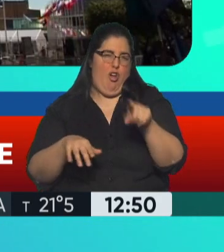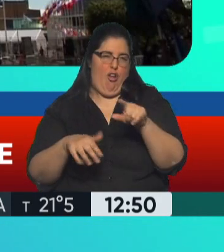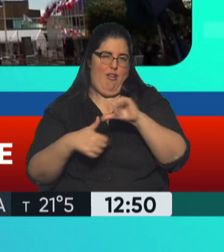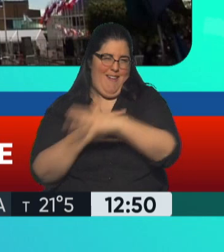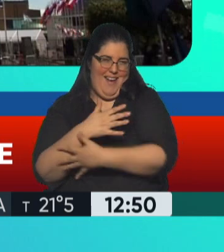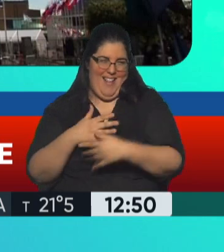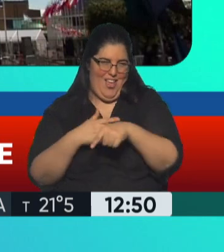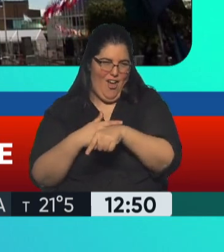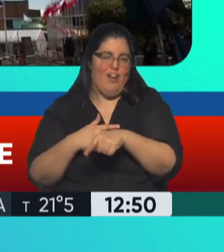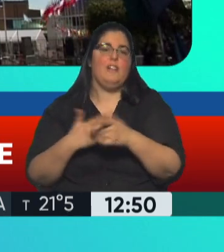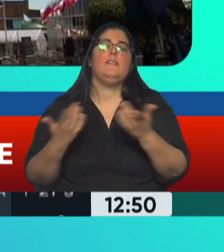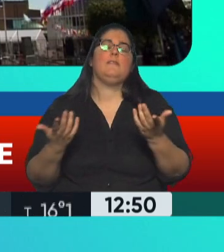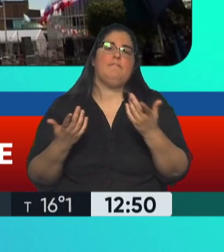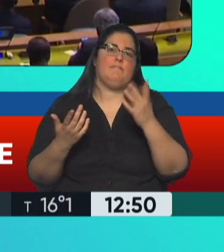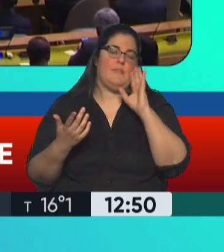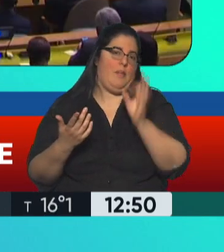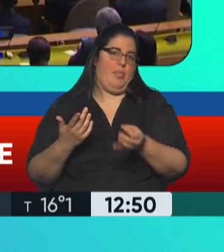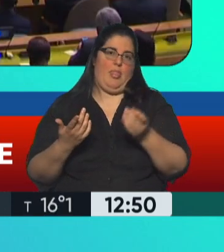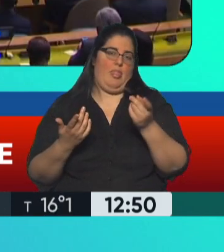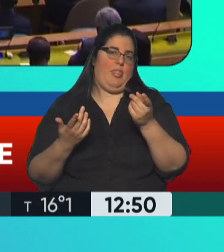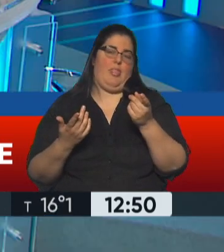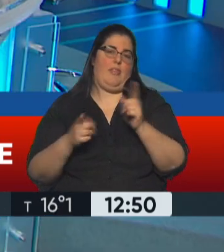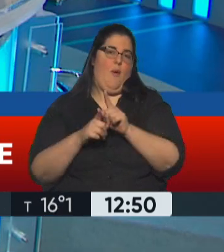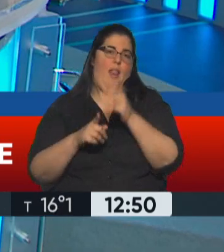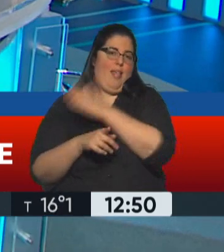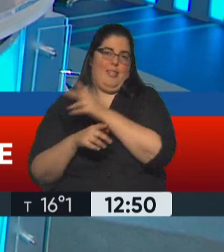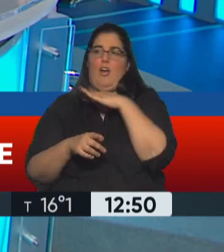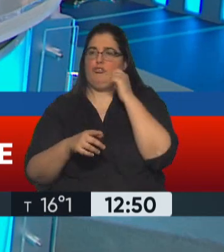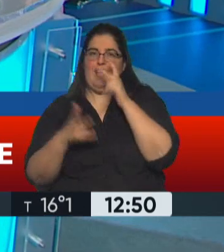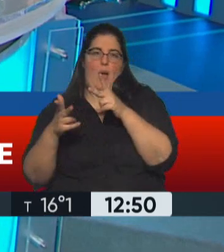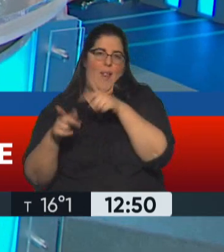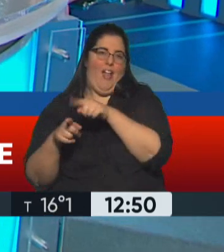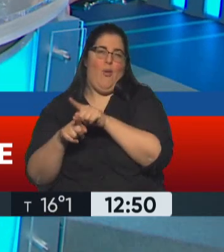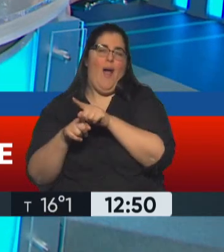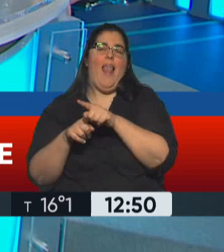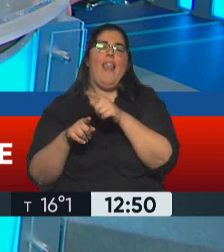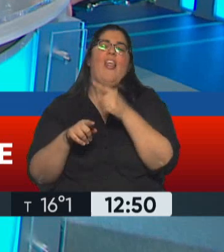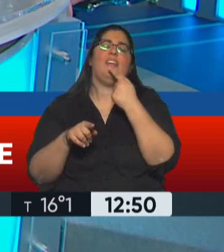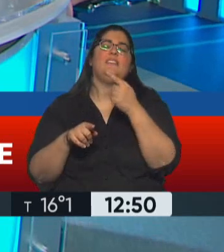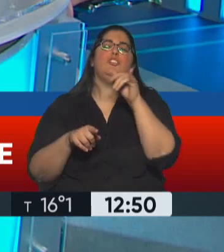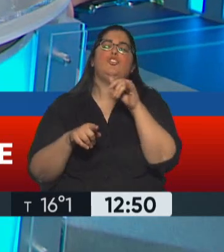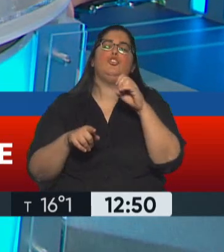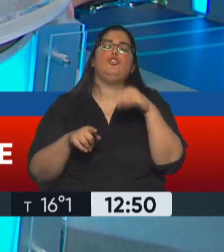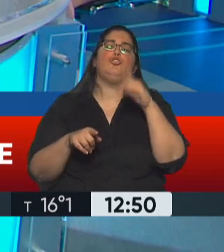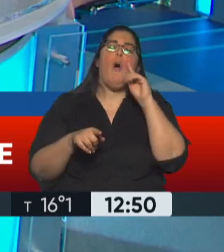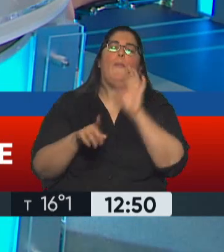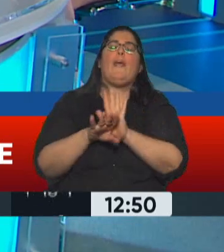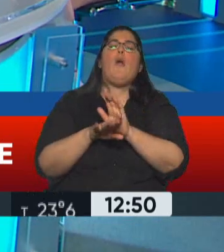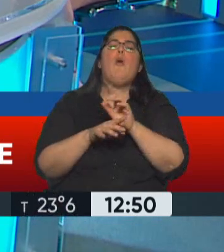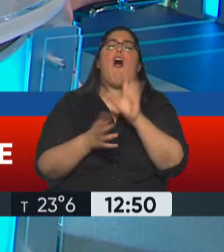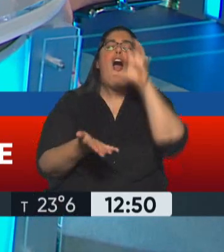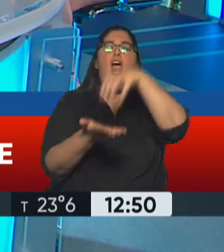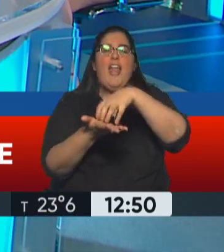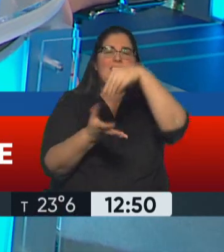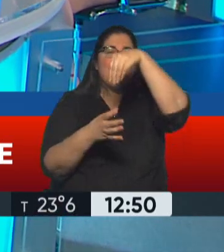que evidentemente es un poco la imagen que dabas, José, del zombie, ¿no? El cuerpo que camina pero que no existe o